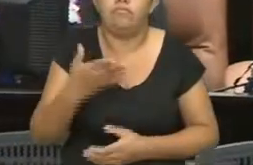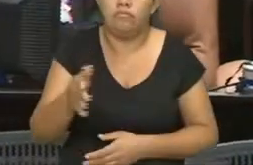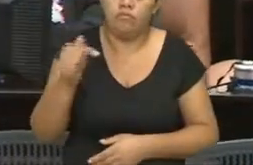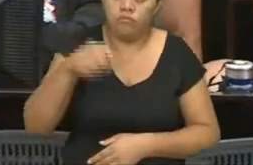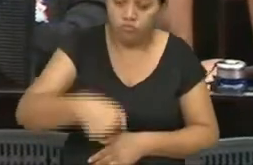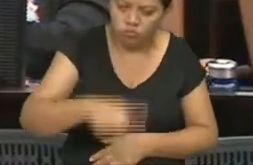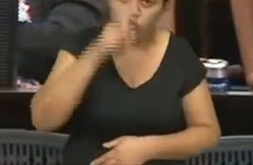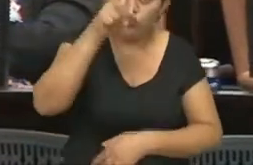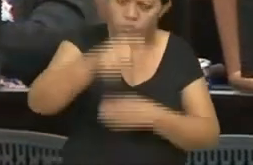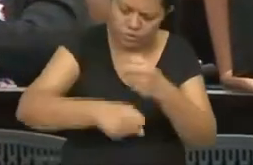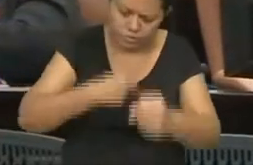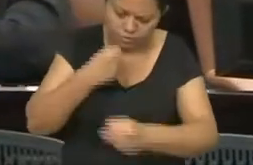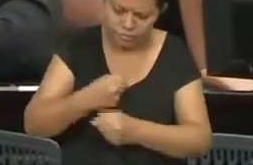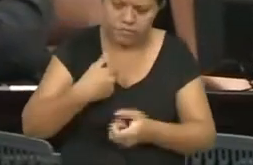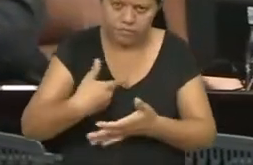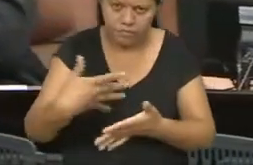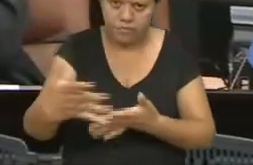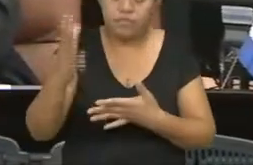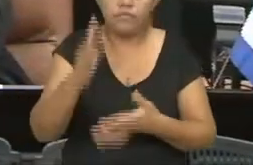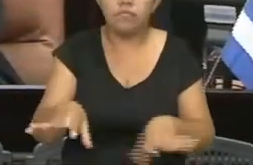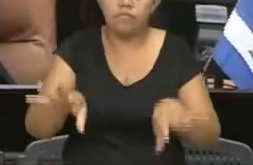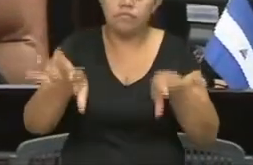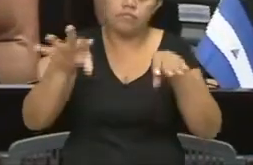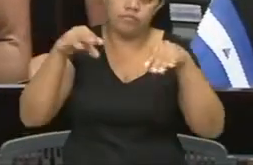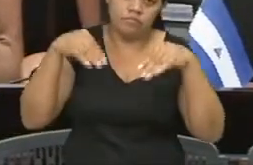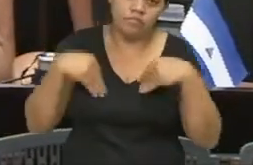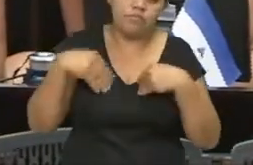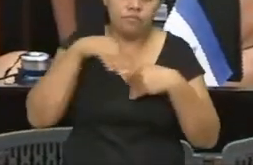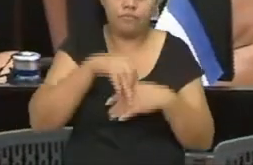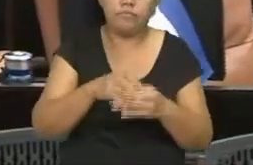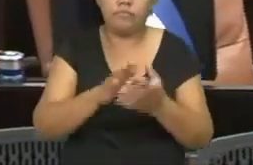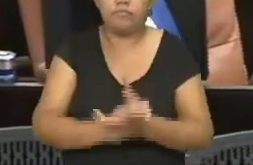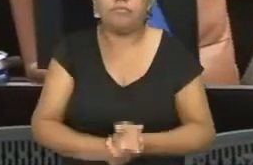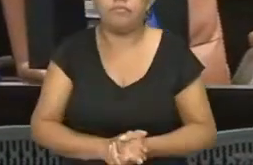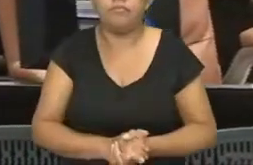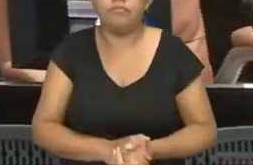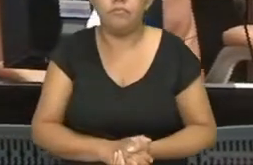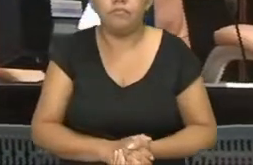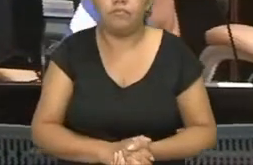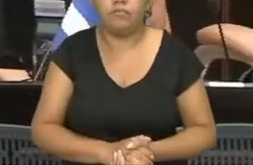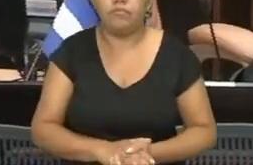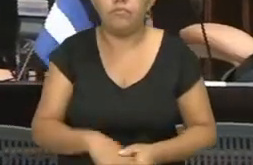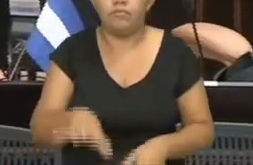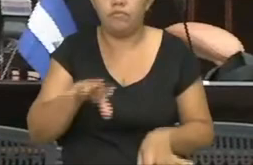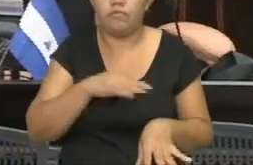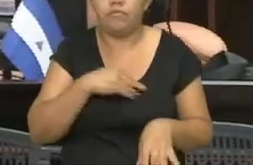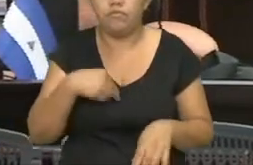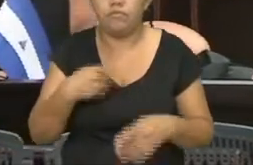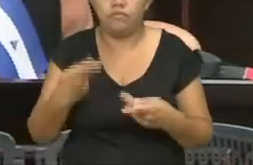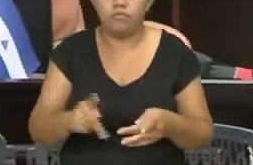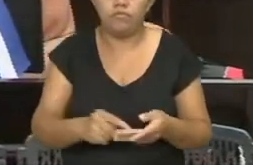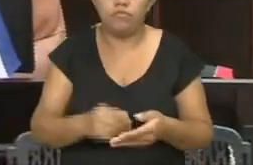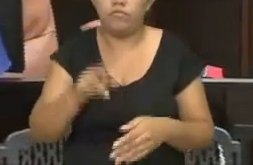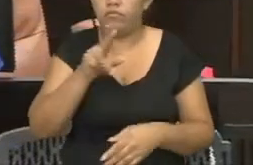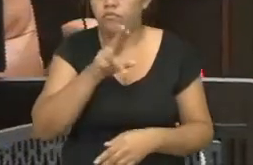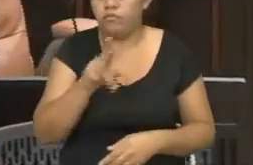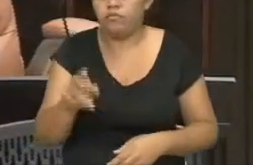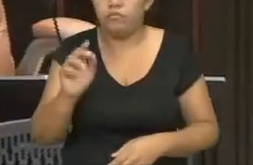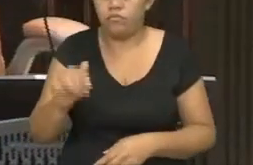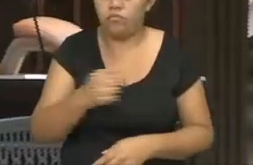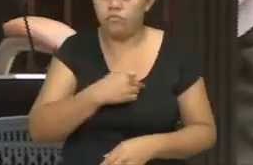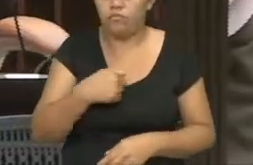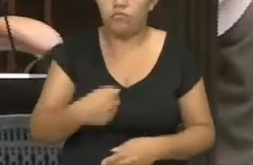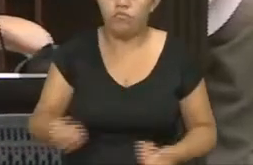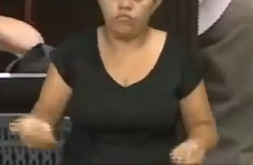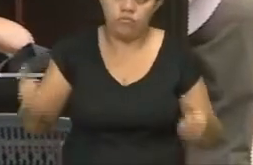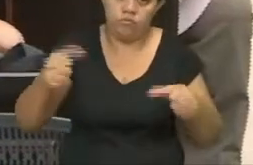La Asamblea Nacional, controlada por el partido de gobierno, aprobó la tramitación de un nuevo préstamo con el Banco Centroamericano de Integración Económica,